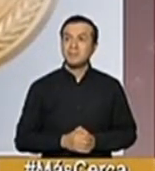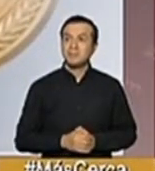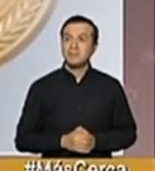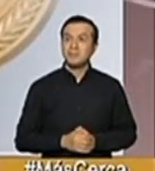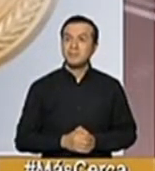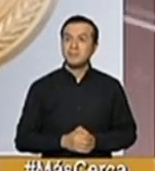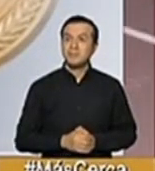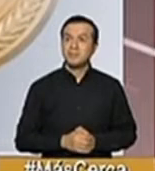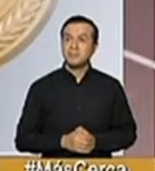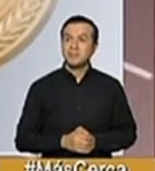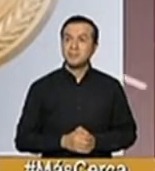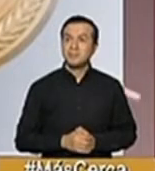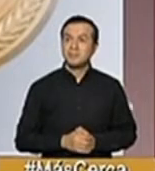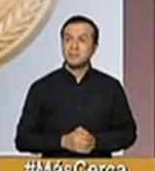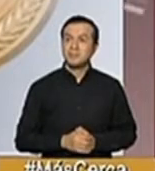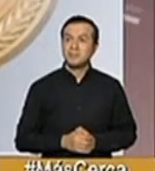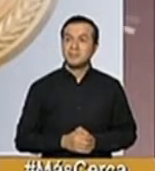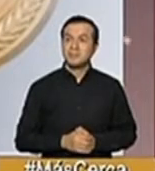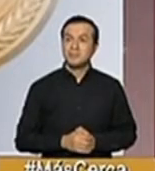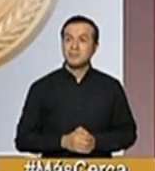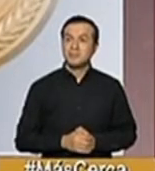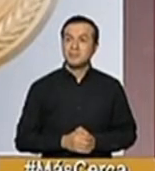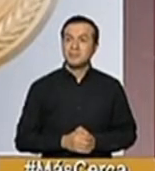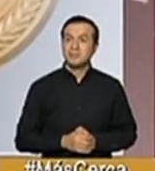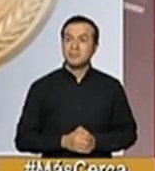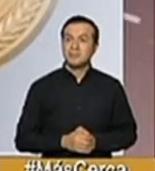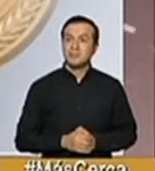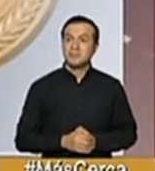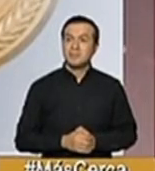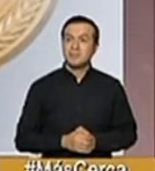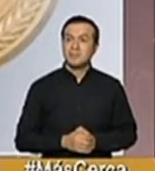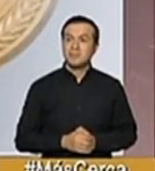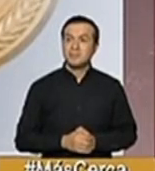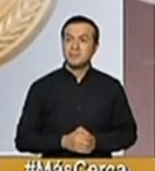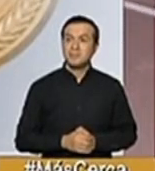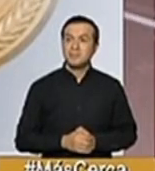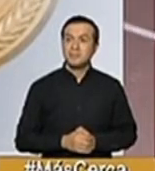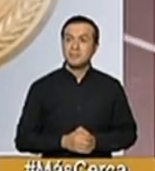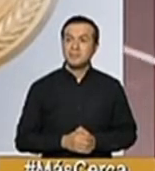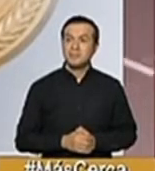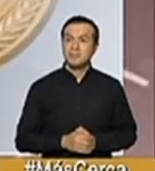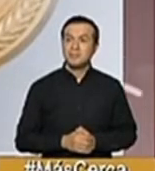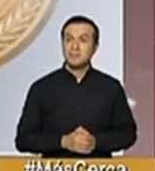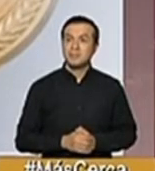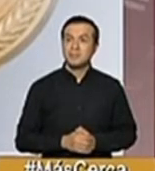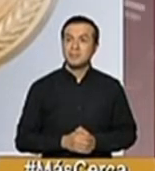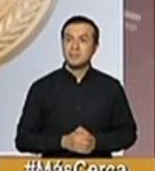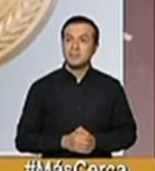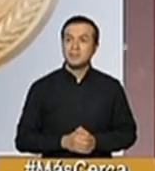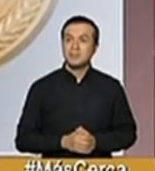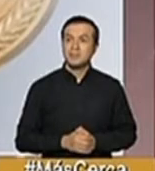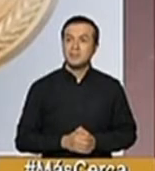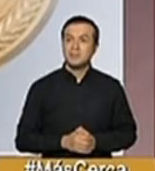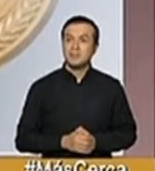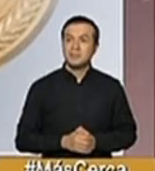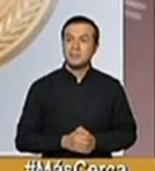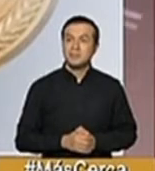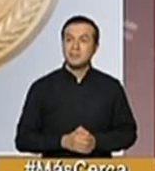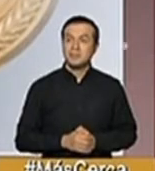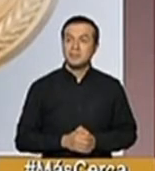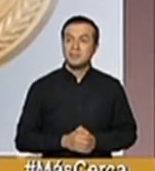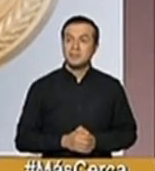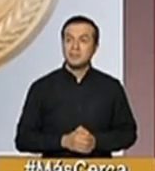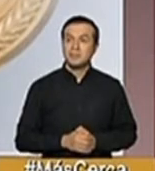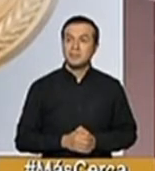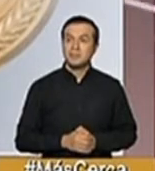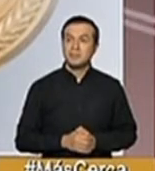kilómetro, sprint persecución 4 kilómetros, Edison Chihuano, taekwondo, Juan Pugo, 5000 metros plano, Javier